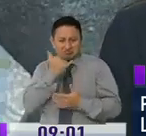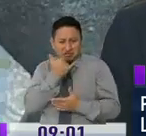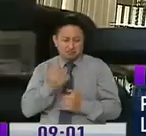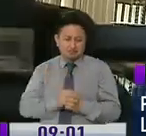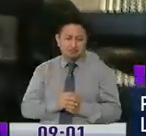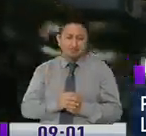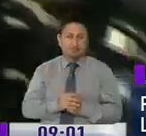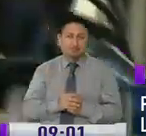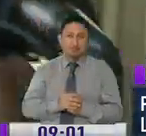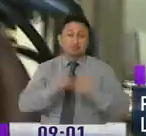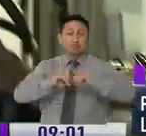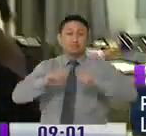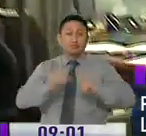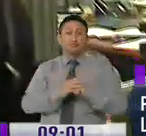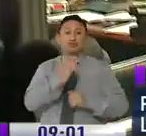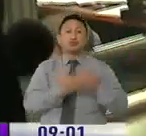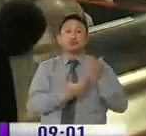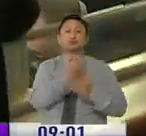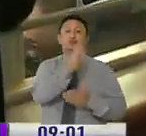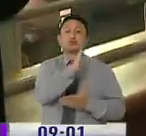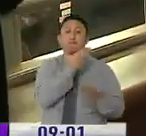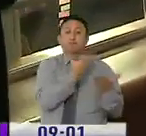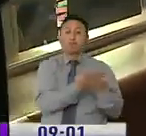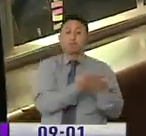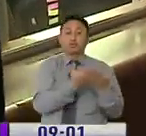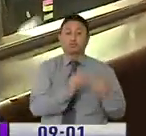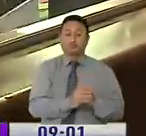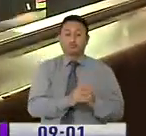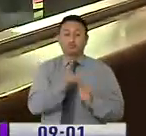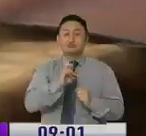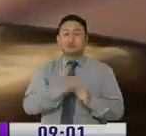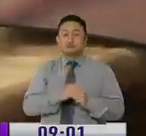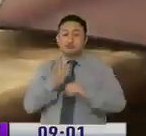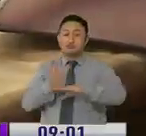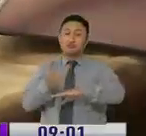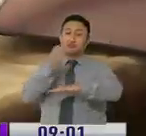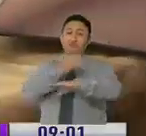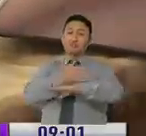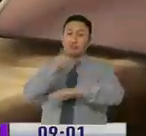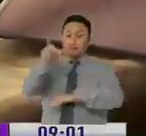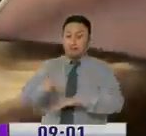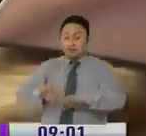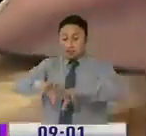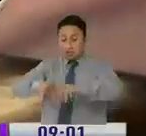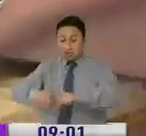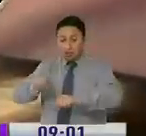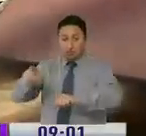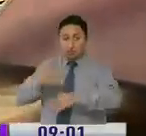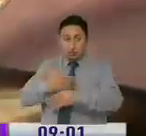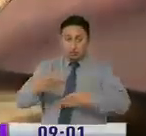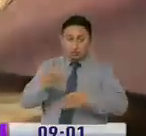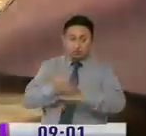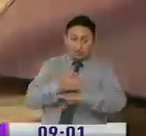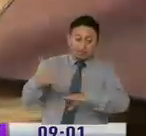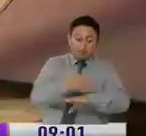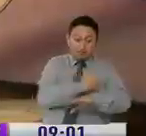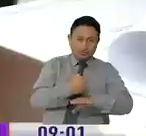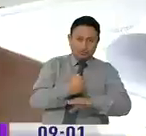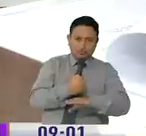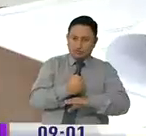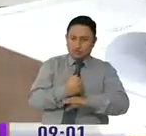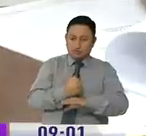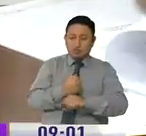misma. Sin embargo, la nueva propuesta no contempla el decomiso anticipado de bienes a los procesados o evasores de la justicia